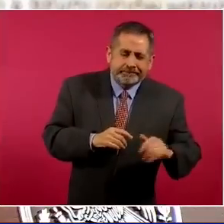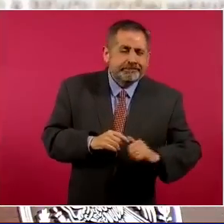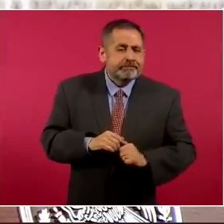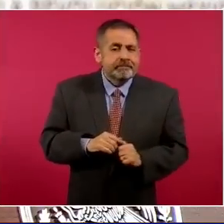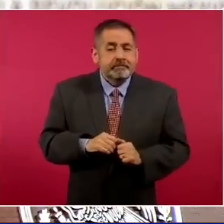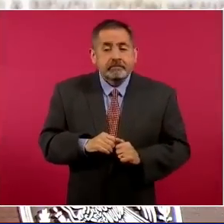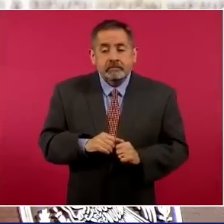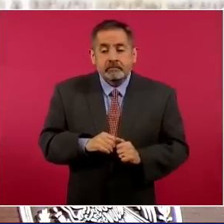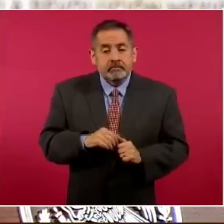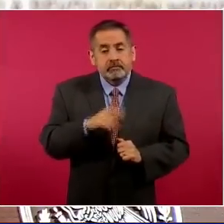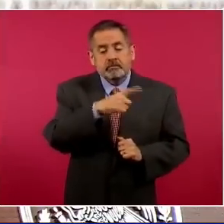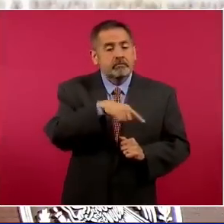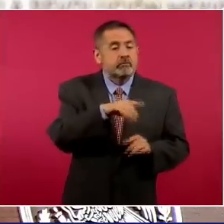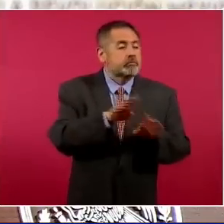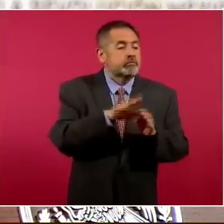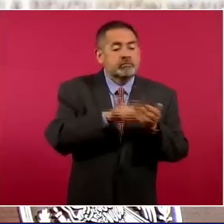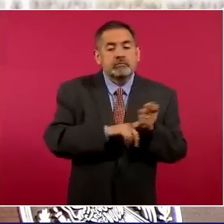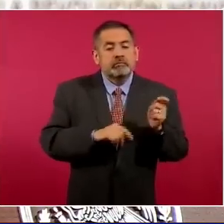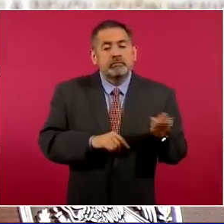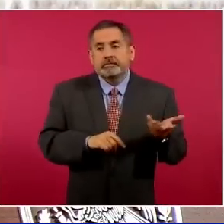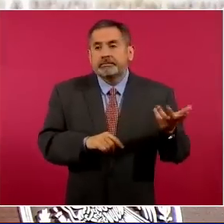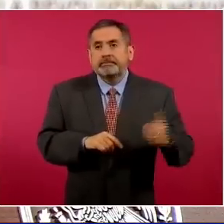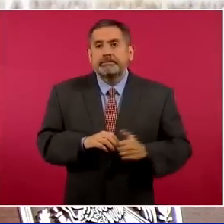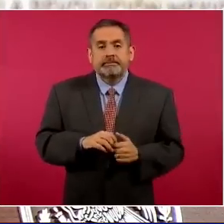y llegan a